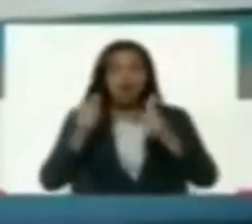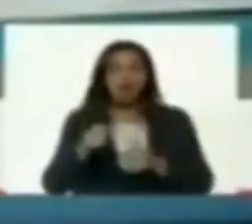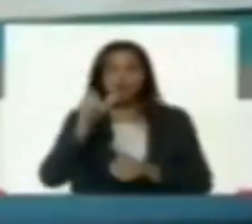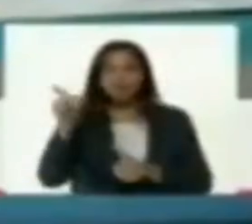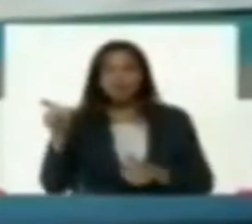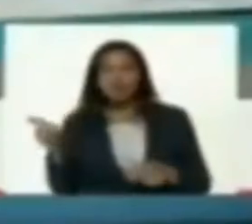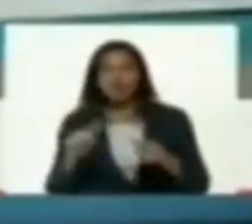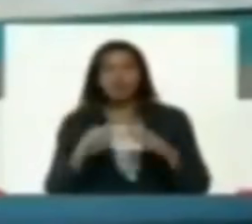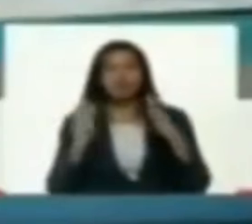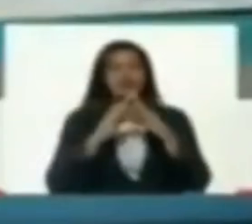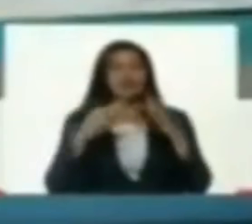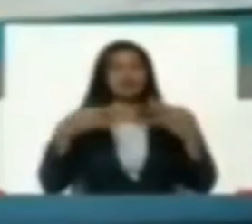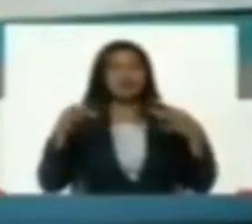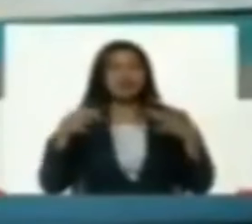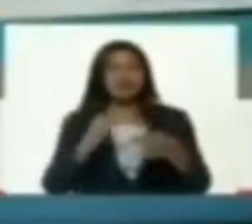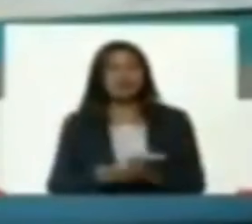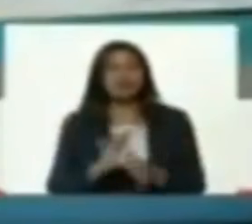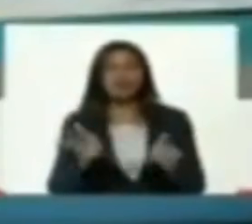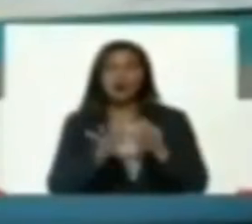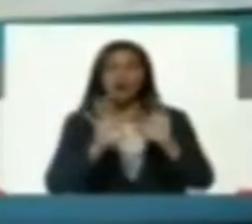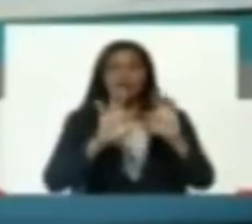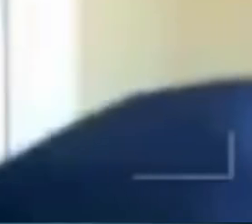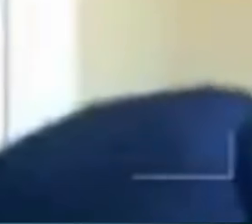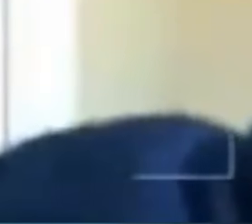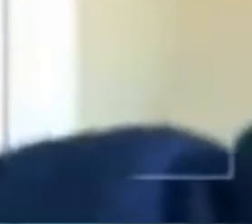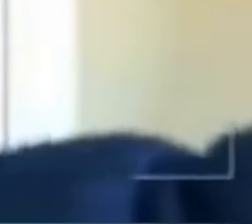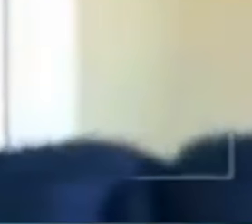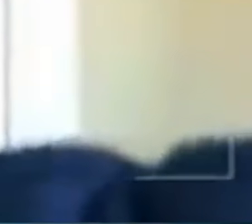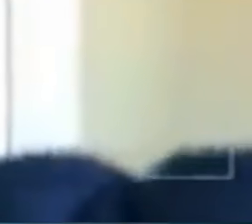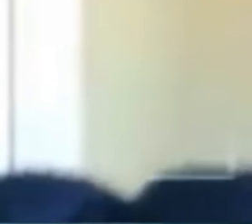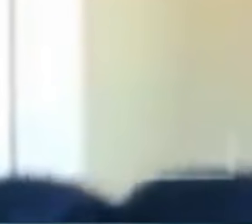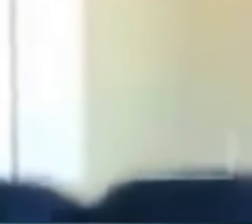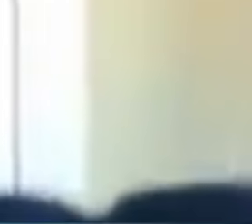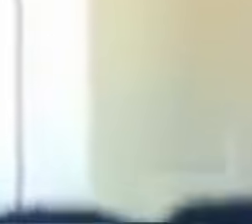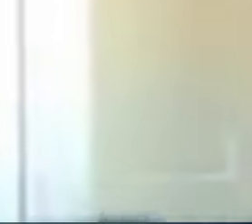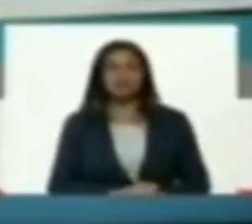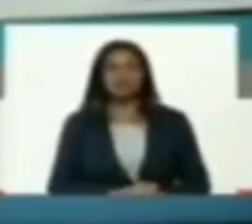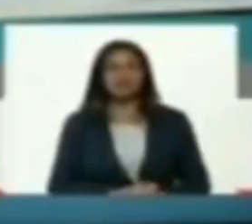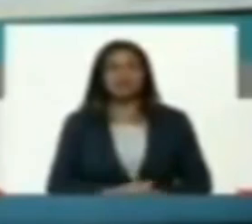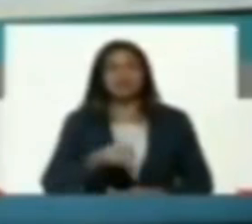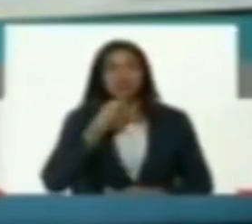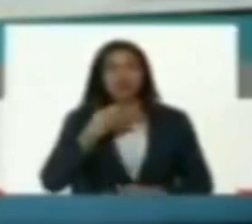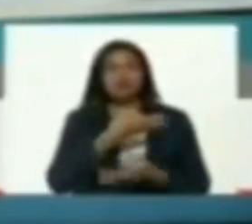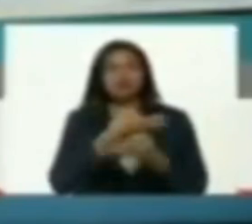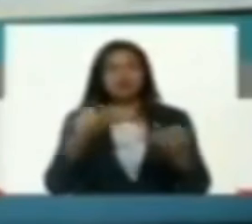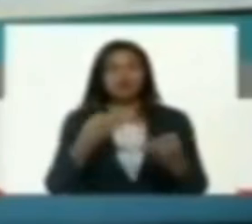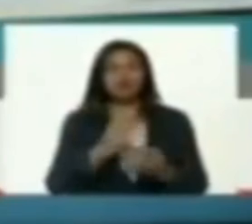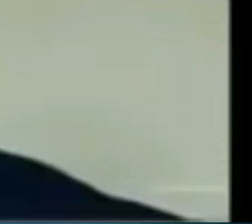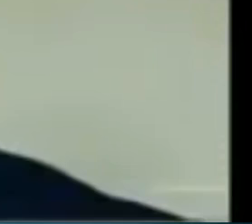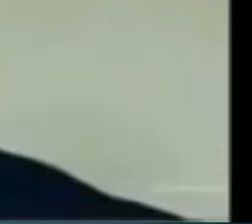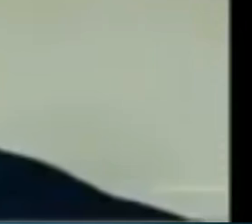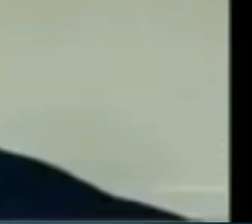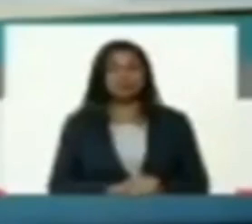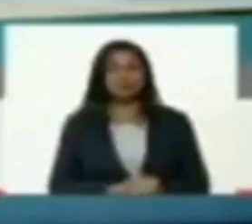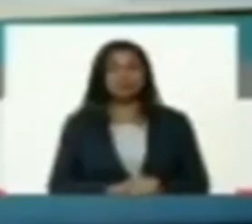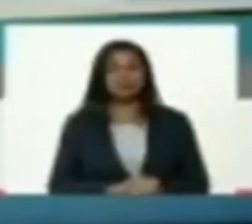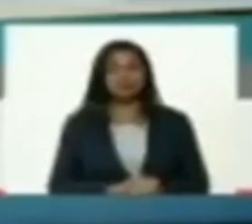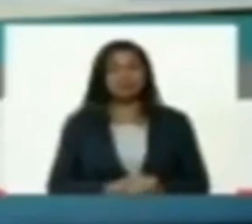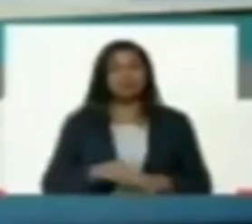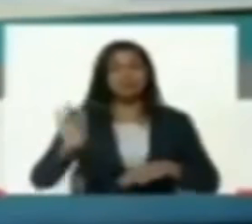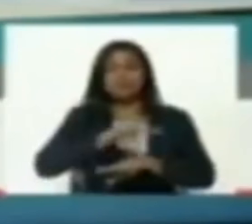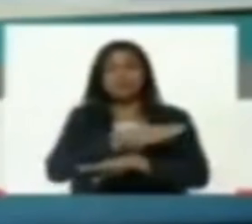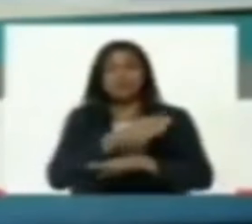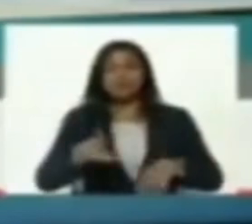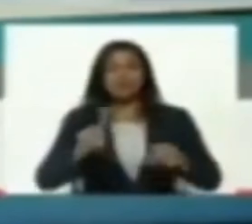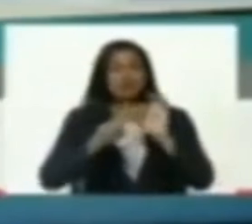las actrices de Casa de Papel. Son como familia de uno. Coge la pistola. Buenísimo. Y ese